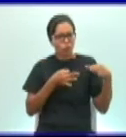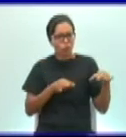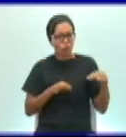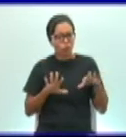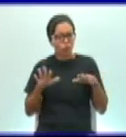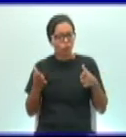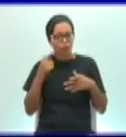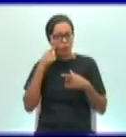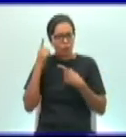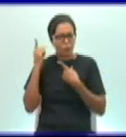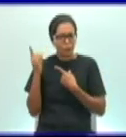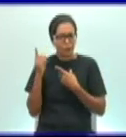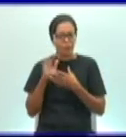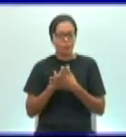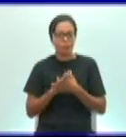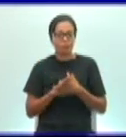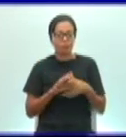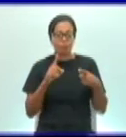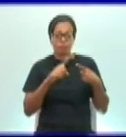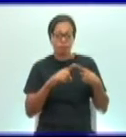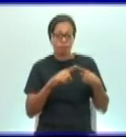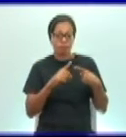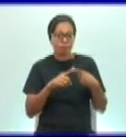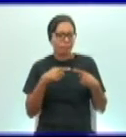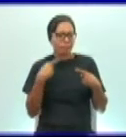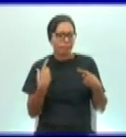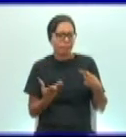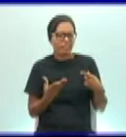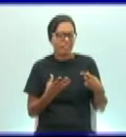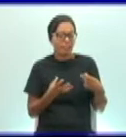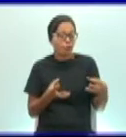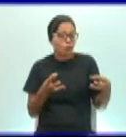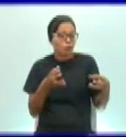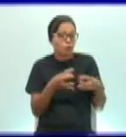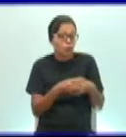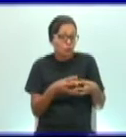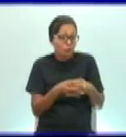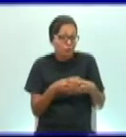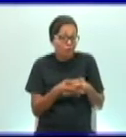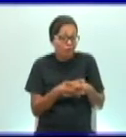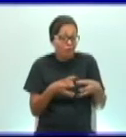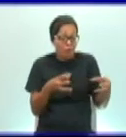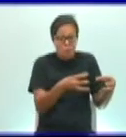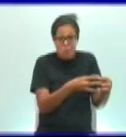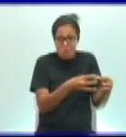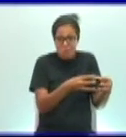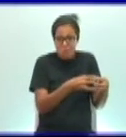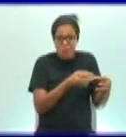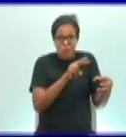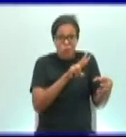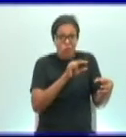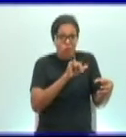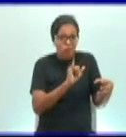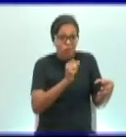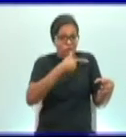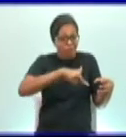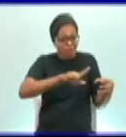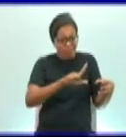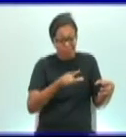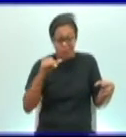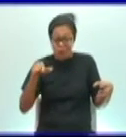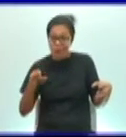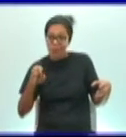pongo. Documento que establece la unidad entre el movimiento revolucionario 26 de julio y la FEU en la lucha